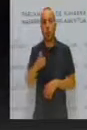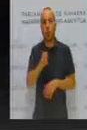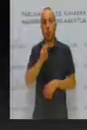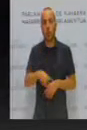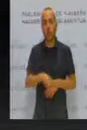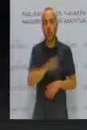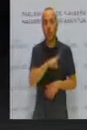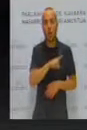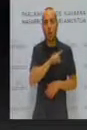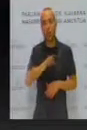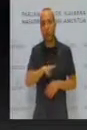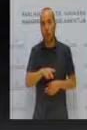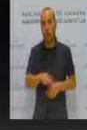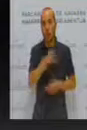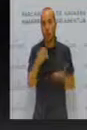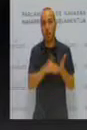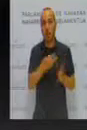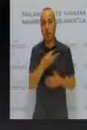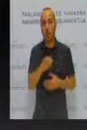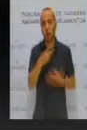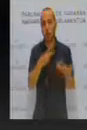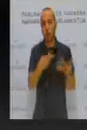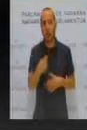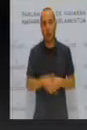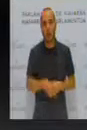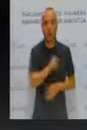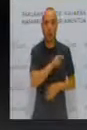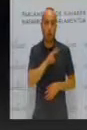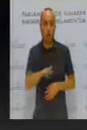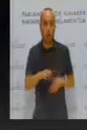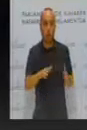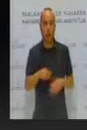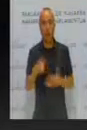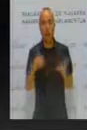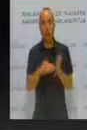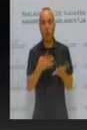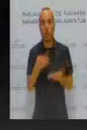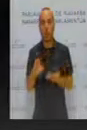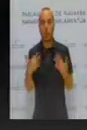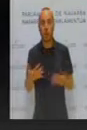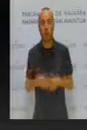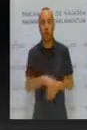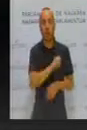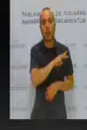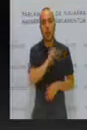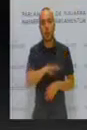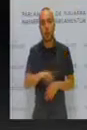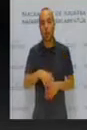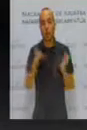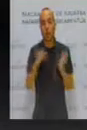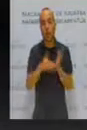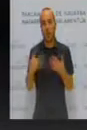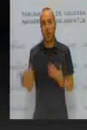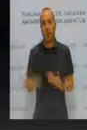11-12, 7.171. Curso 12-13, 6.910. Curso 13-14, 7.010.